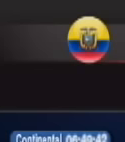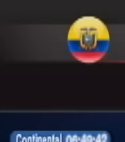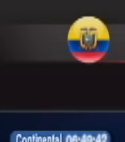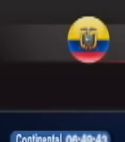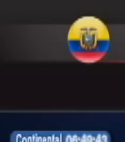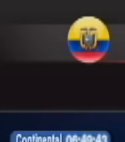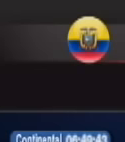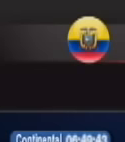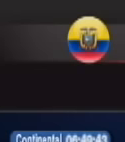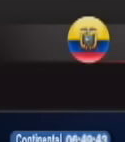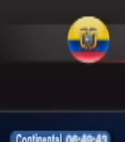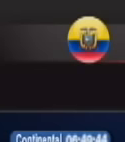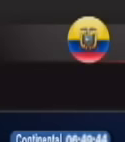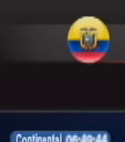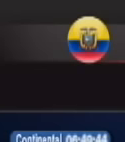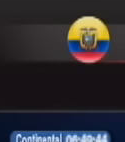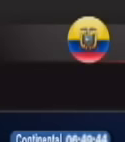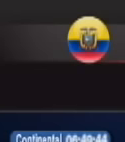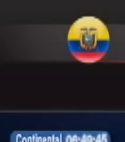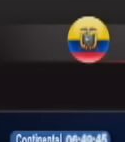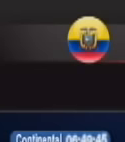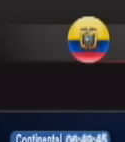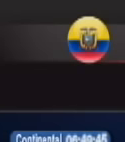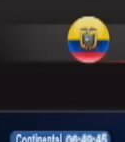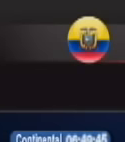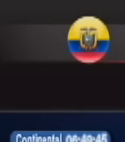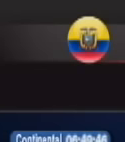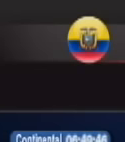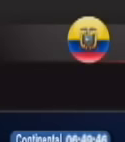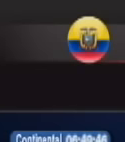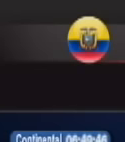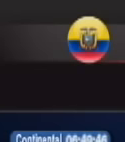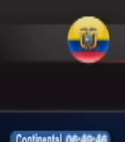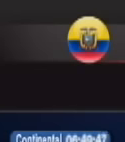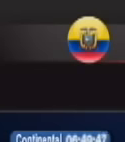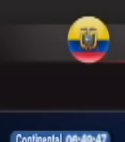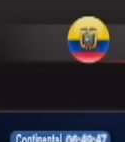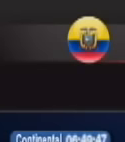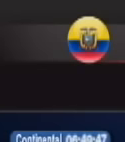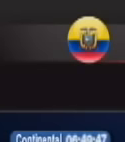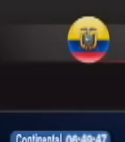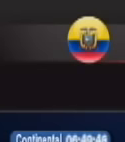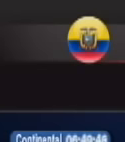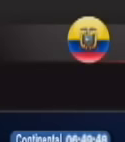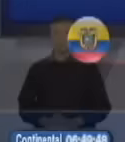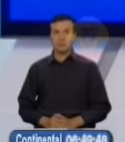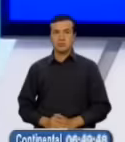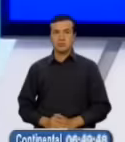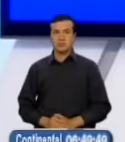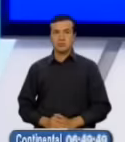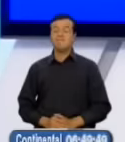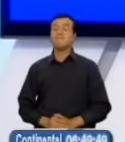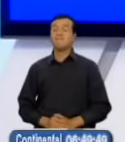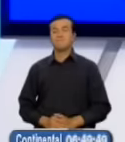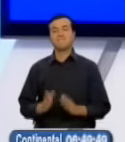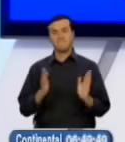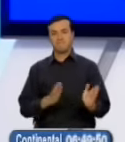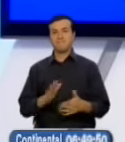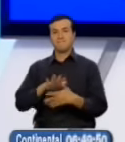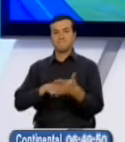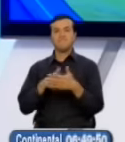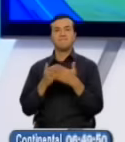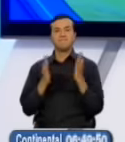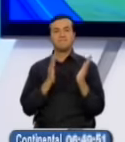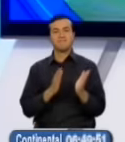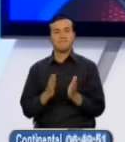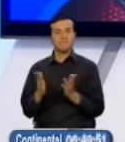a las 16 horas en el Estadio Olímpico Atahualpa recibiendo a la selección de Venezuela. Así están establecidos los horarios y